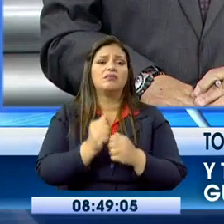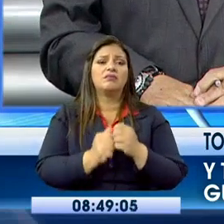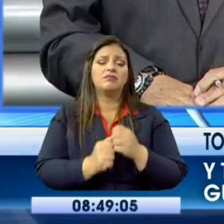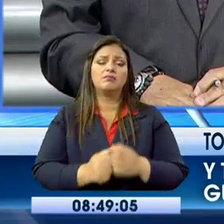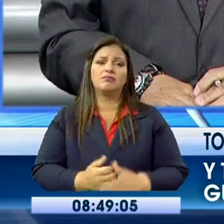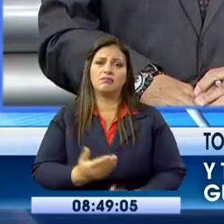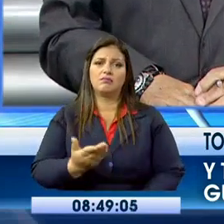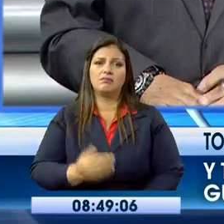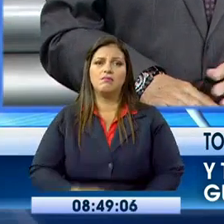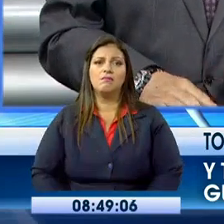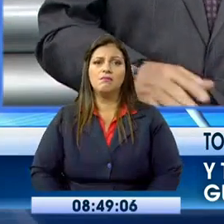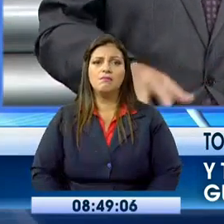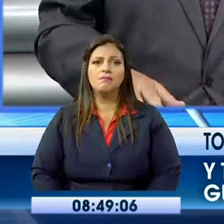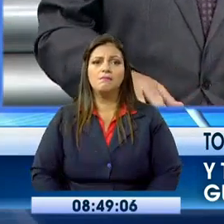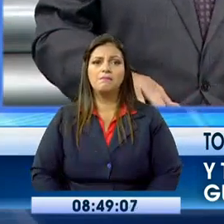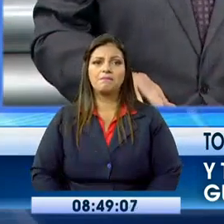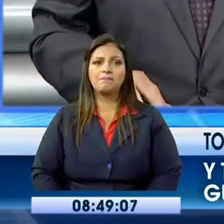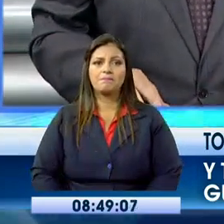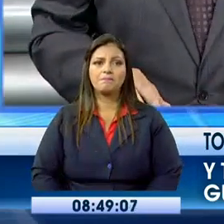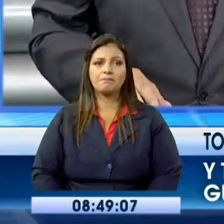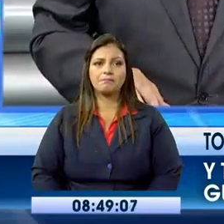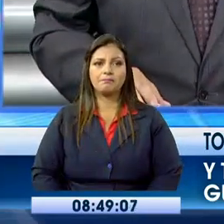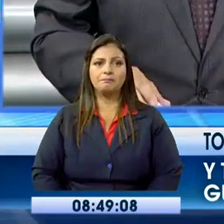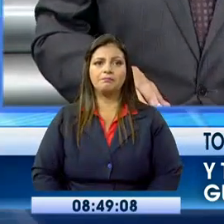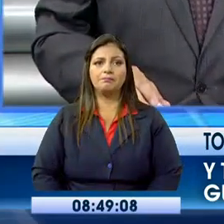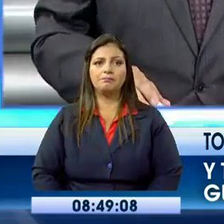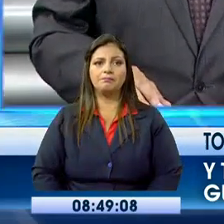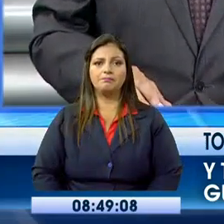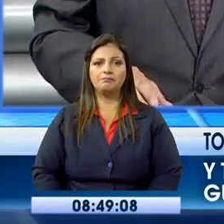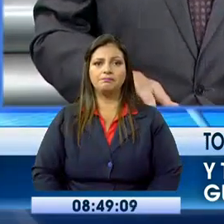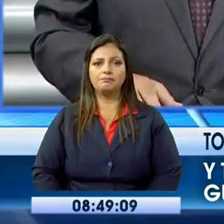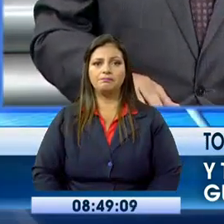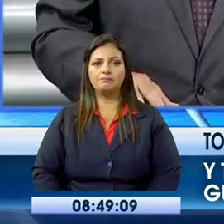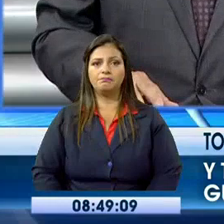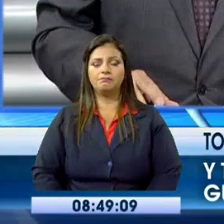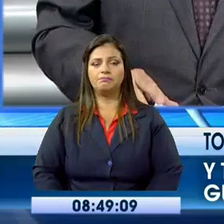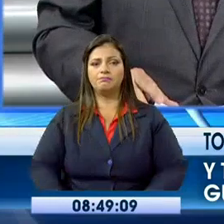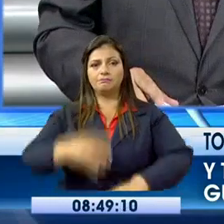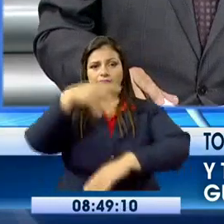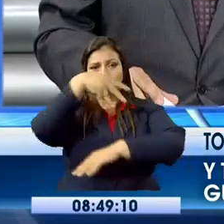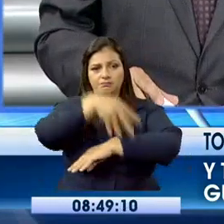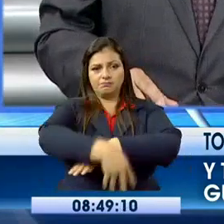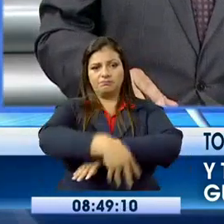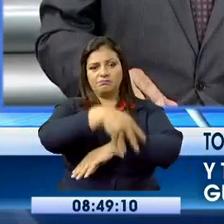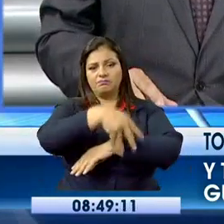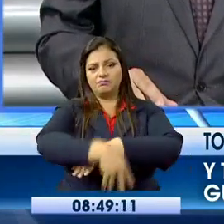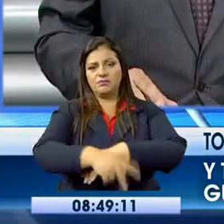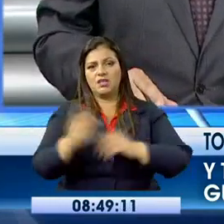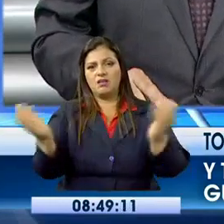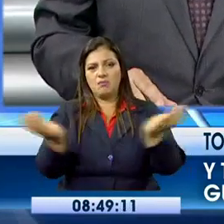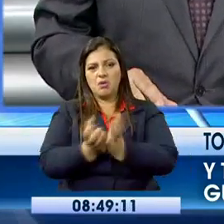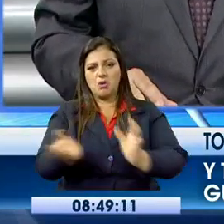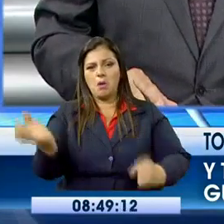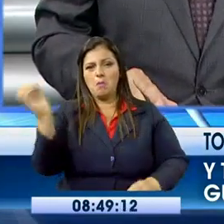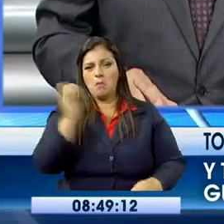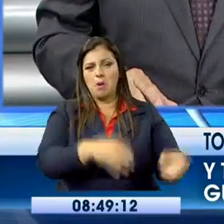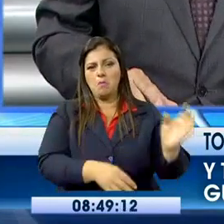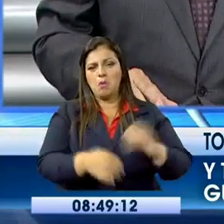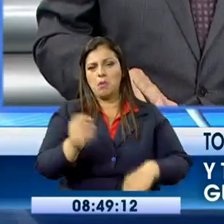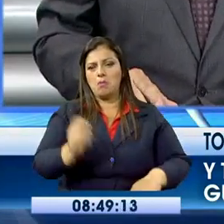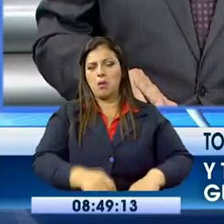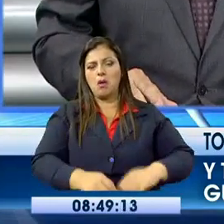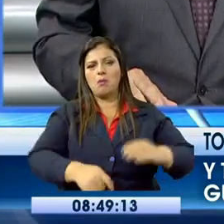prácticamente es inevitable, Enrique, porque no solamente es la basura, es también piedra, cascajo que cae desde el cerro,